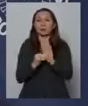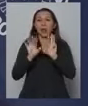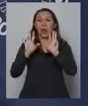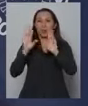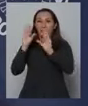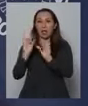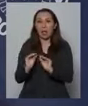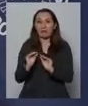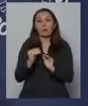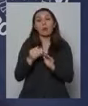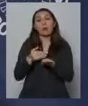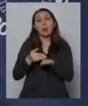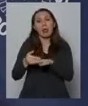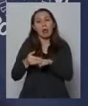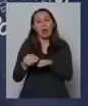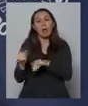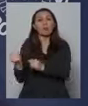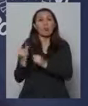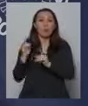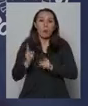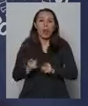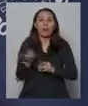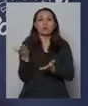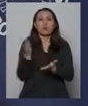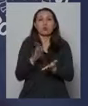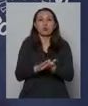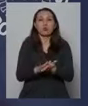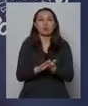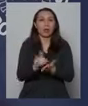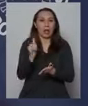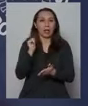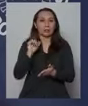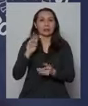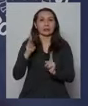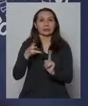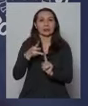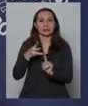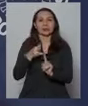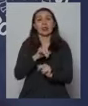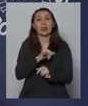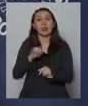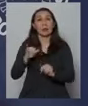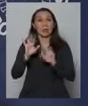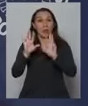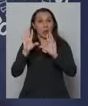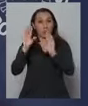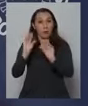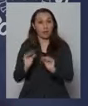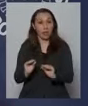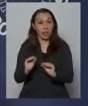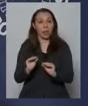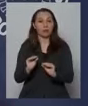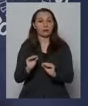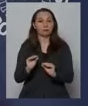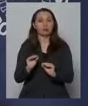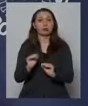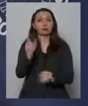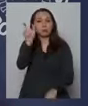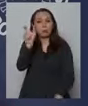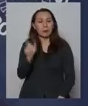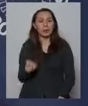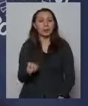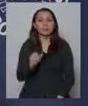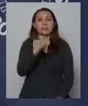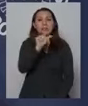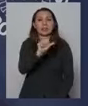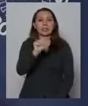horas. Una tercera persona que falleció en el día de ayer después de las 22 horas, que es una persona